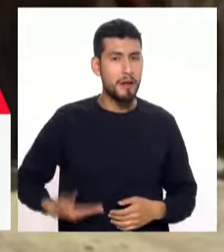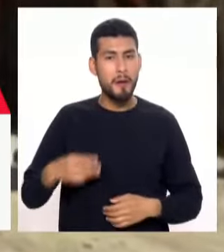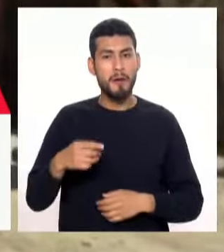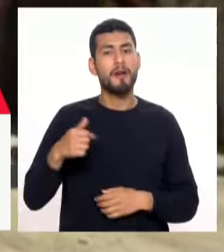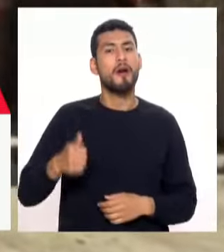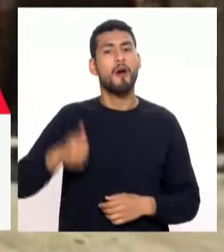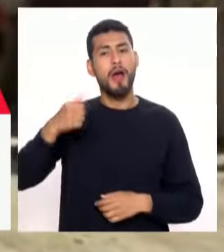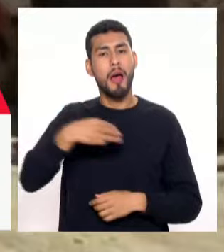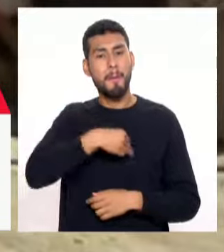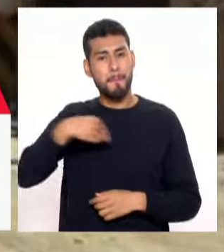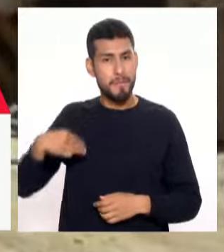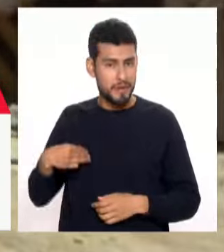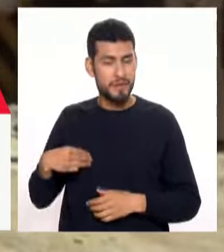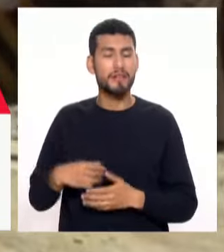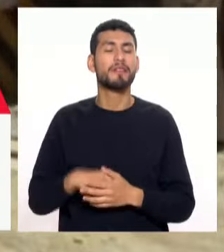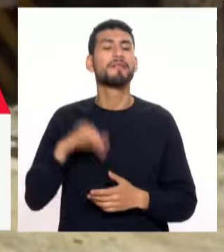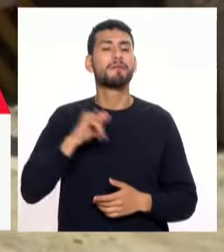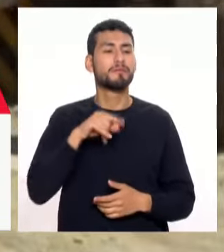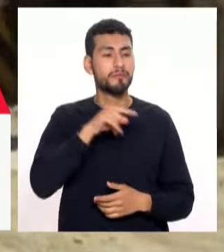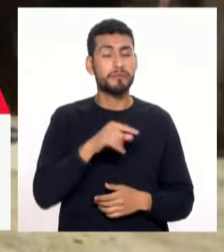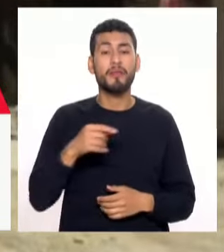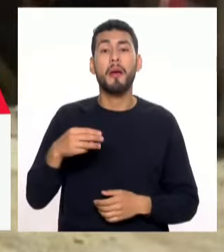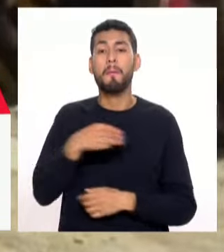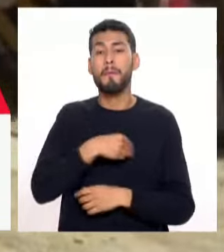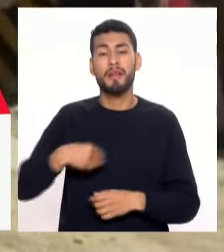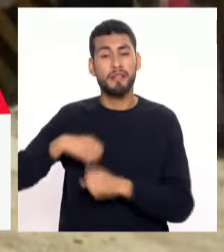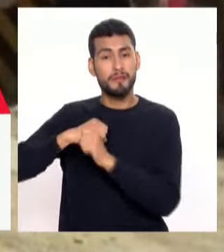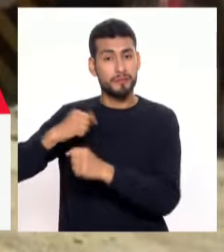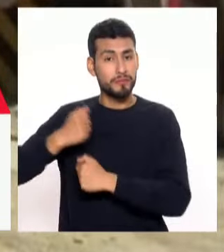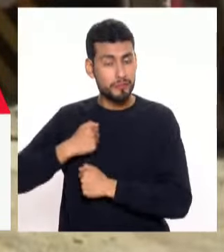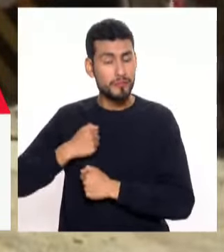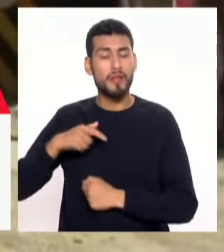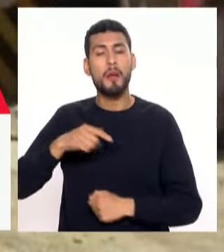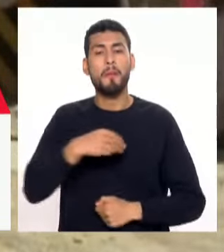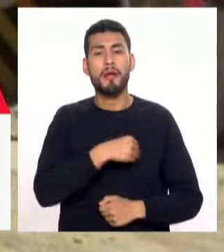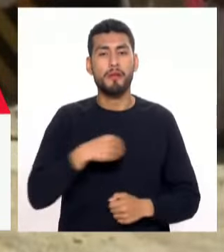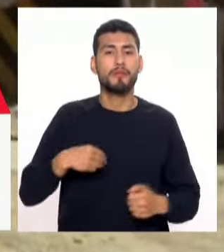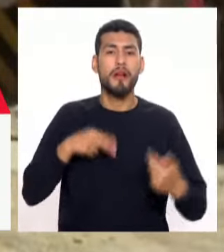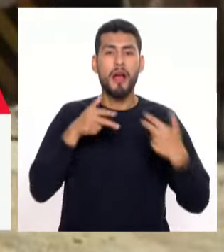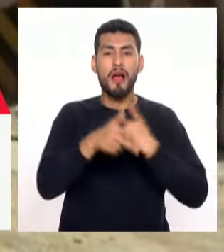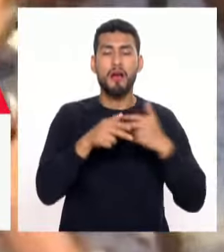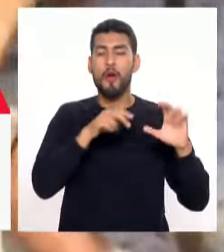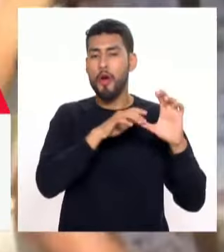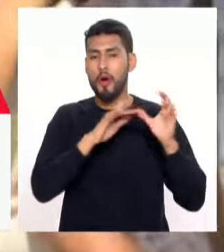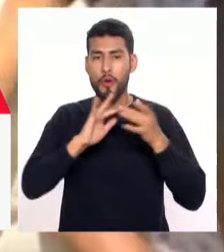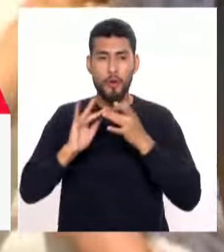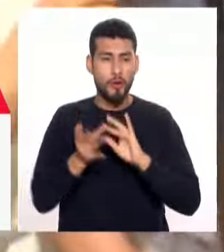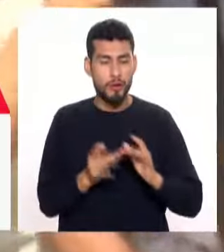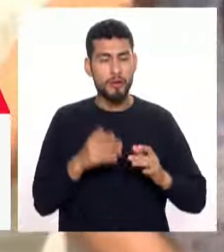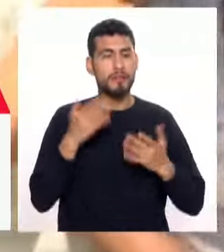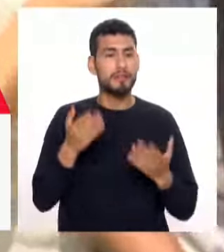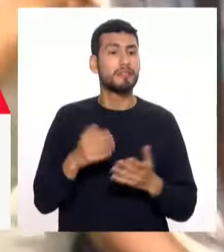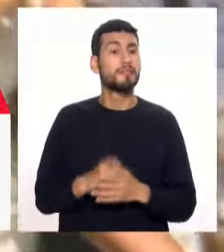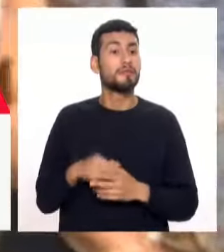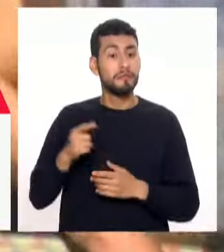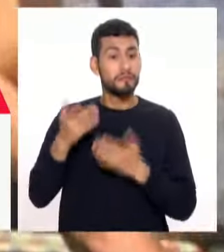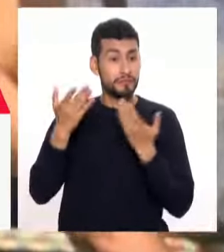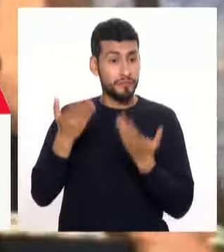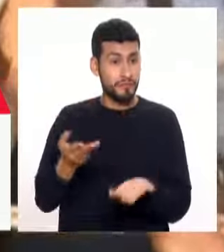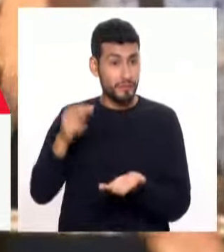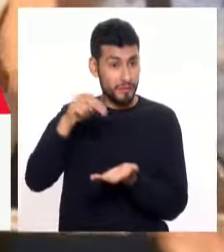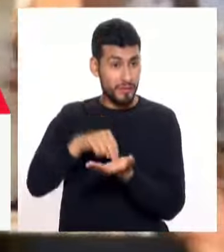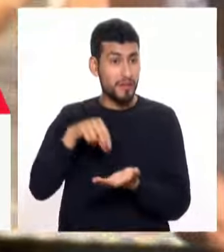como al ministro de Defensa, también vemos al ministro de Transportes y Comunicaciones, quienes participan de